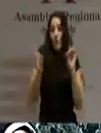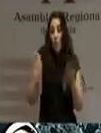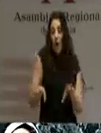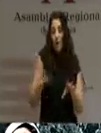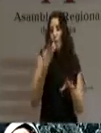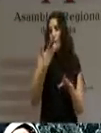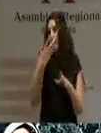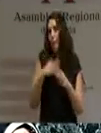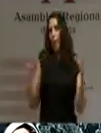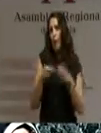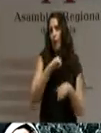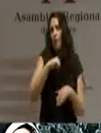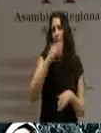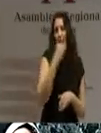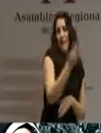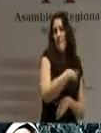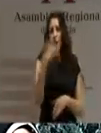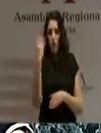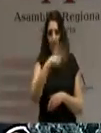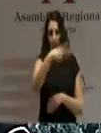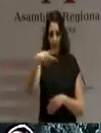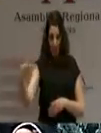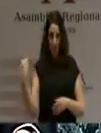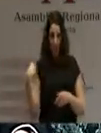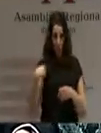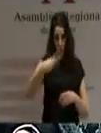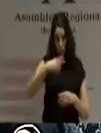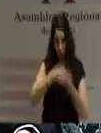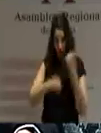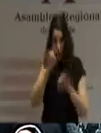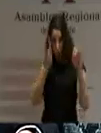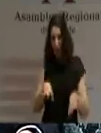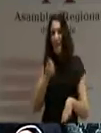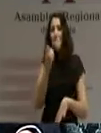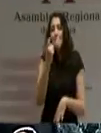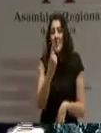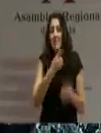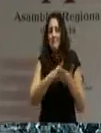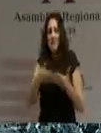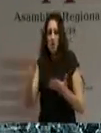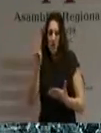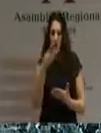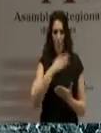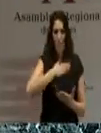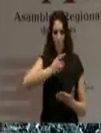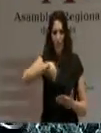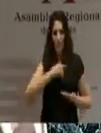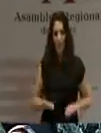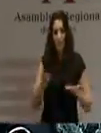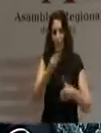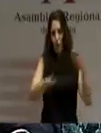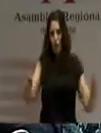que la mejor comunidad autónoma, que es Cantabria, tendríamos más de 1.000 millones de euros a disposición de los